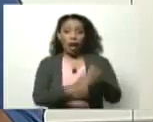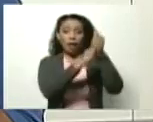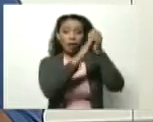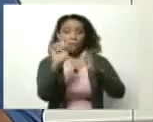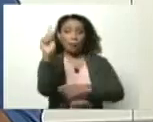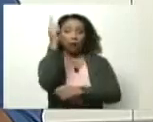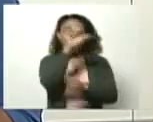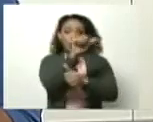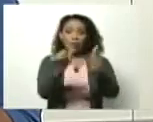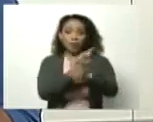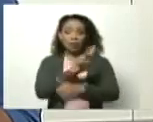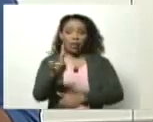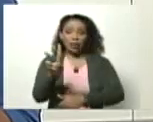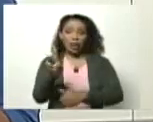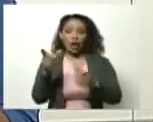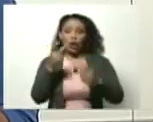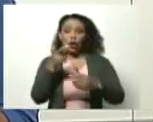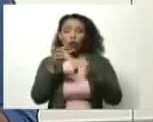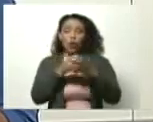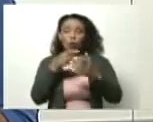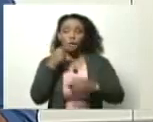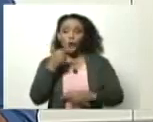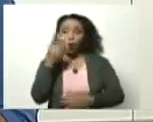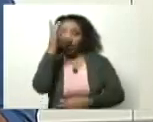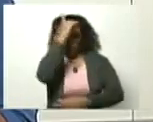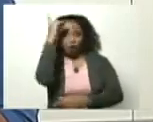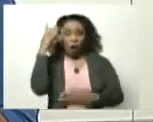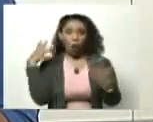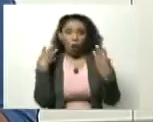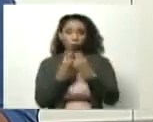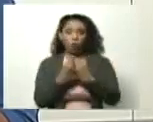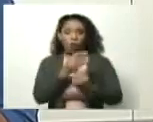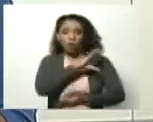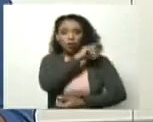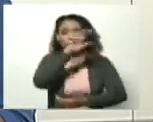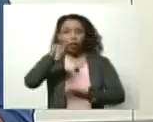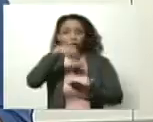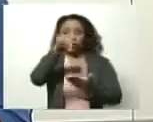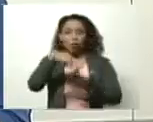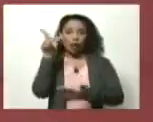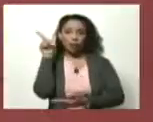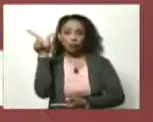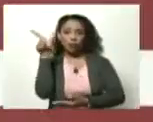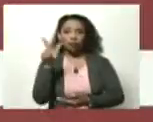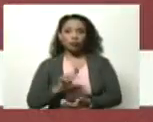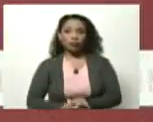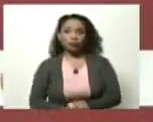primer vicepresidente de la Tolda Roja, Diosdado Cabello, junto a la dirección nacional del PSU.